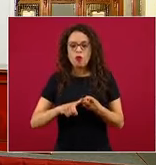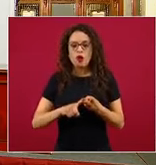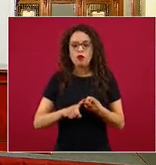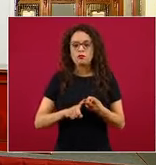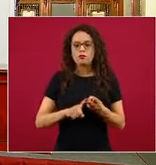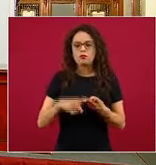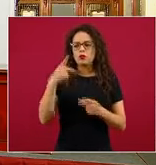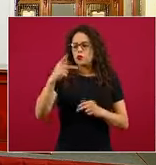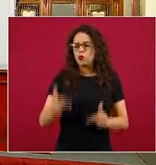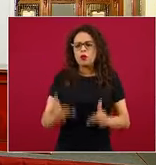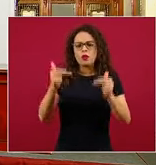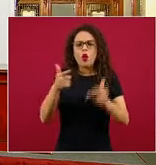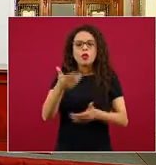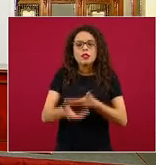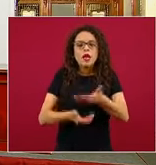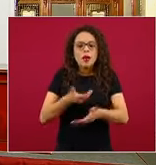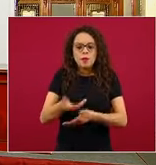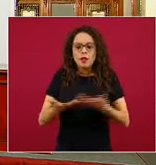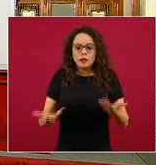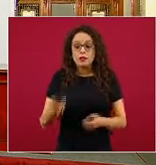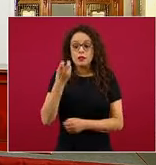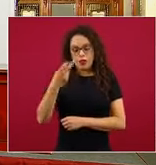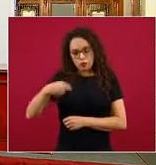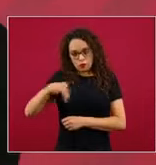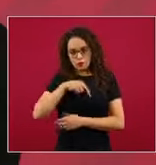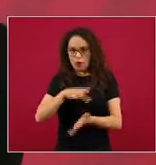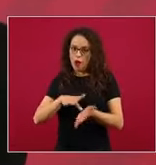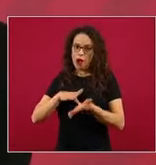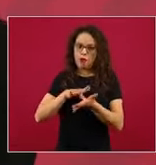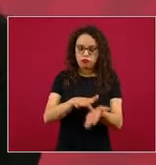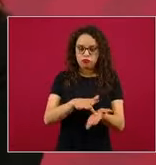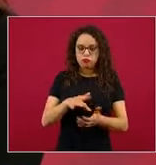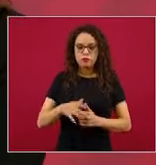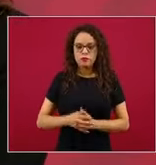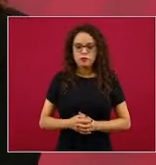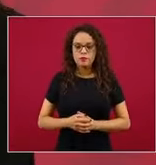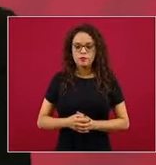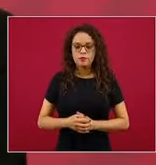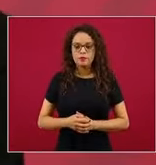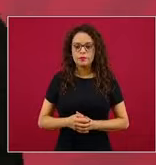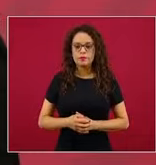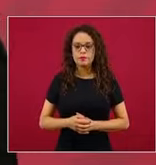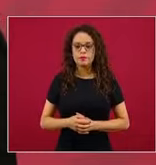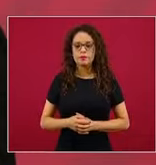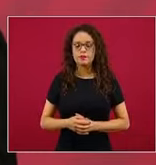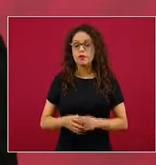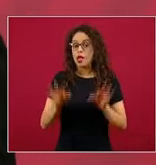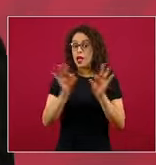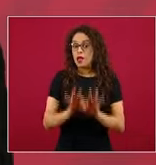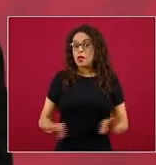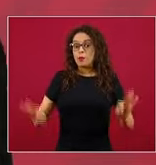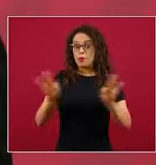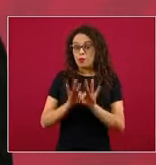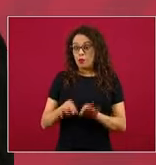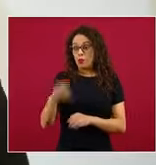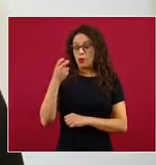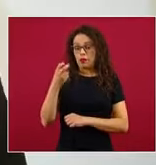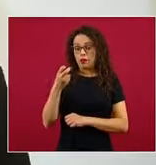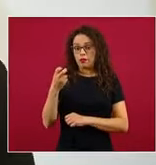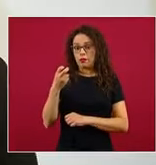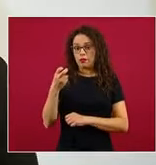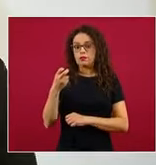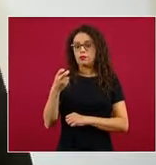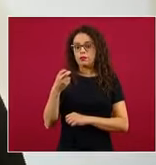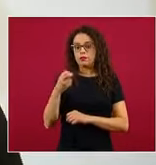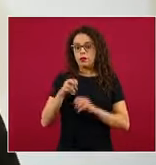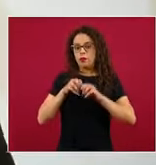su negocio, pues nosotros los estamos apoyando con ello. Es bien importante esta campaña también, que la sacamos